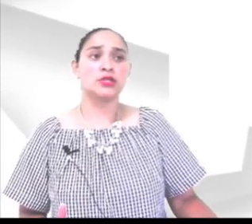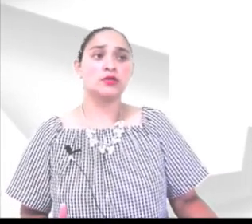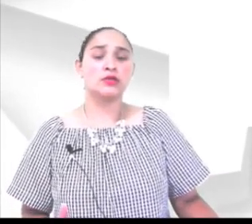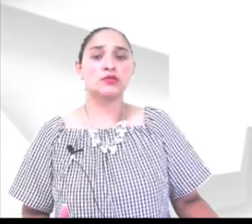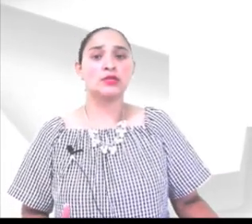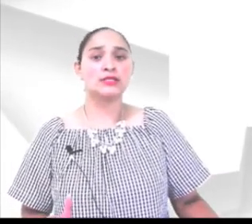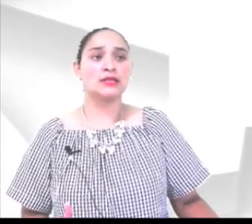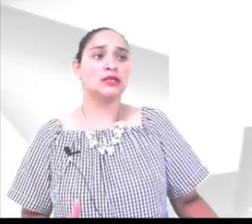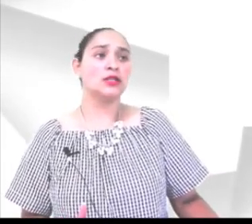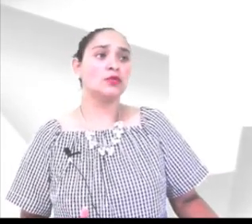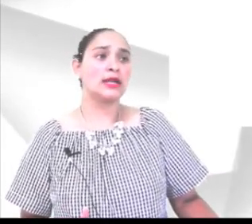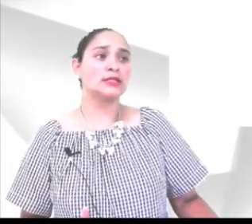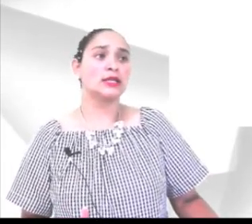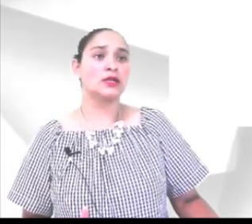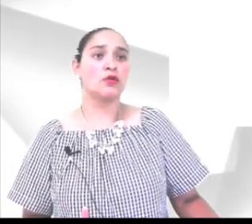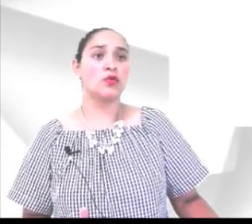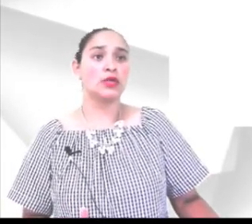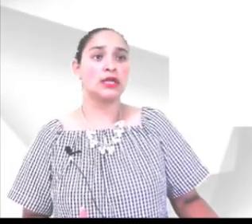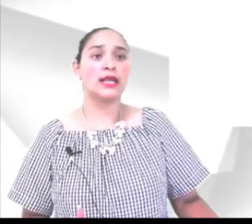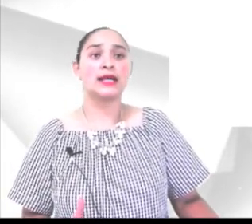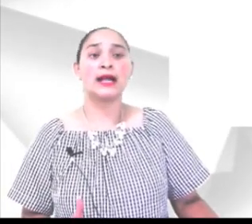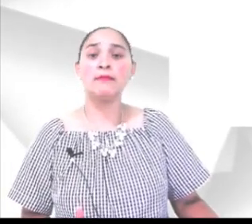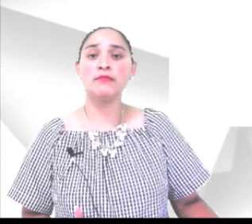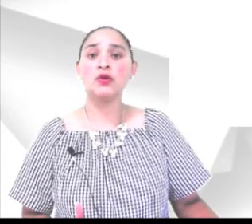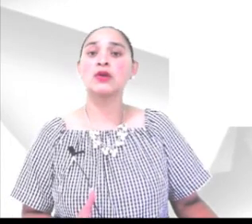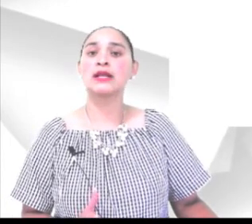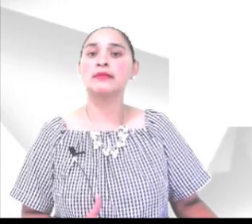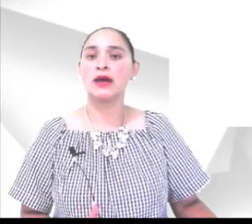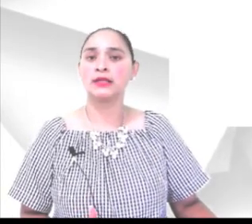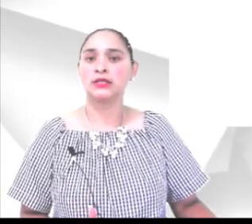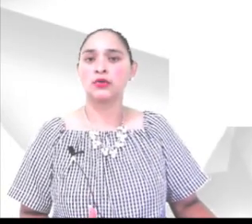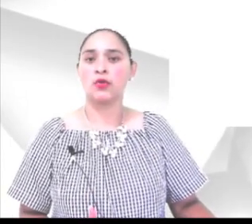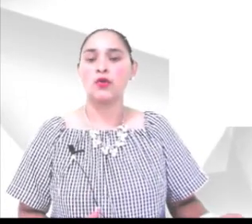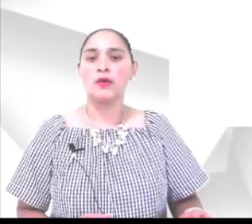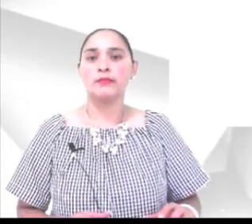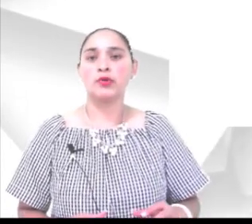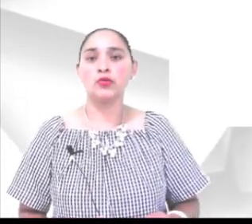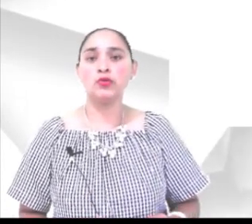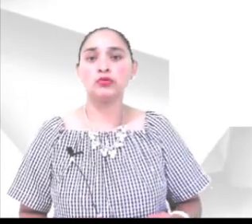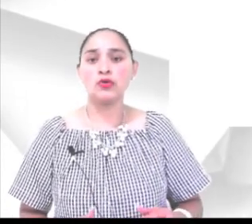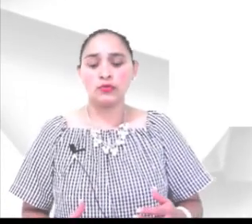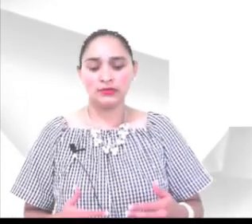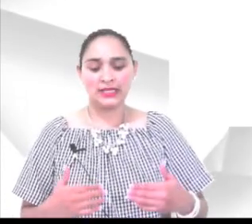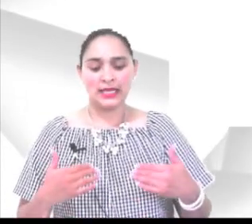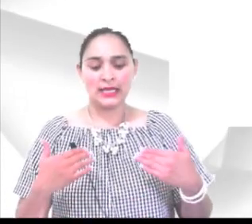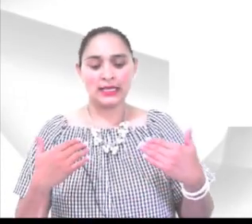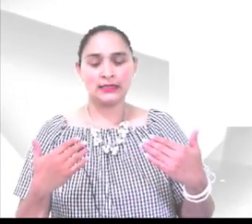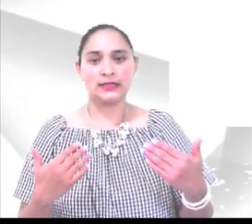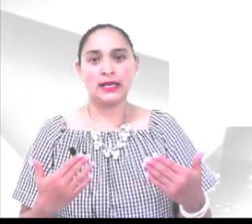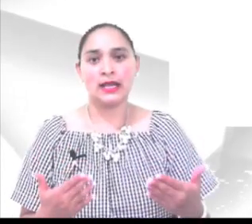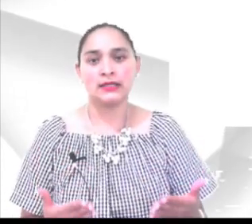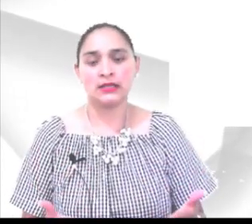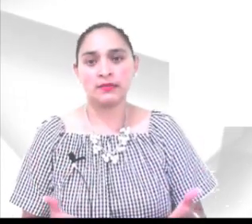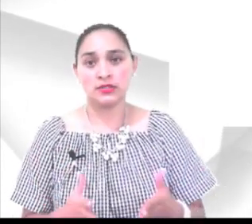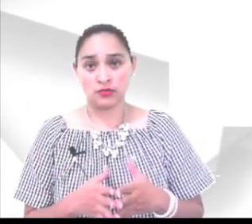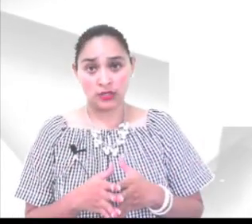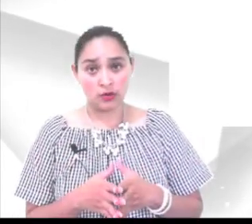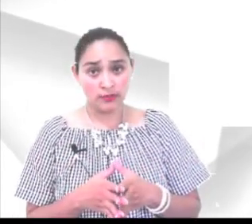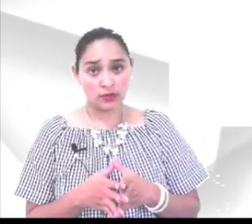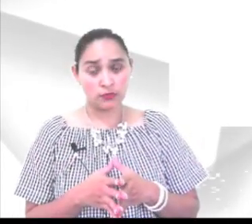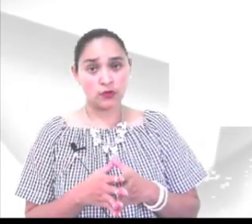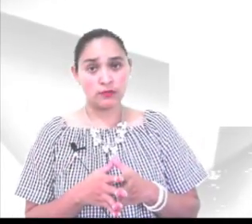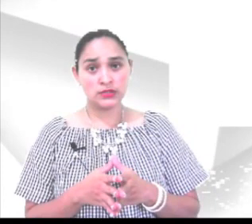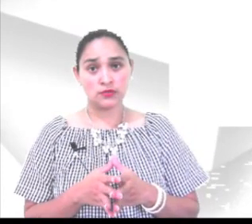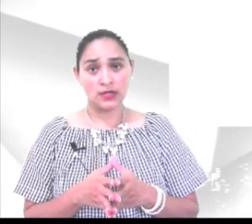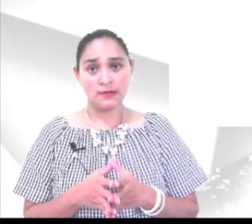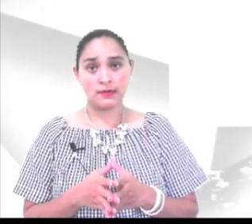el 90% de estos desastres naturales tienen como origen el cambio climático. producto de la intervención del